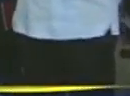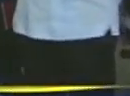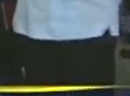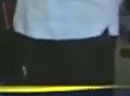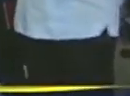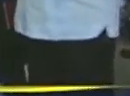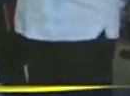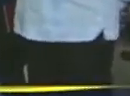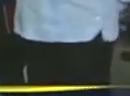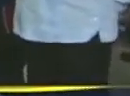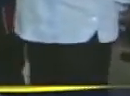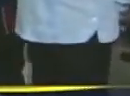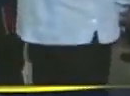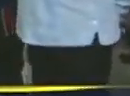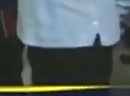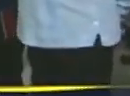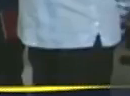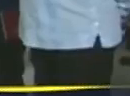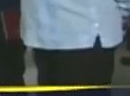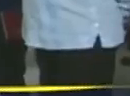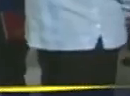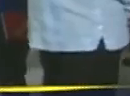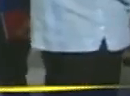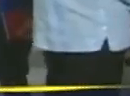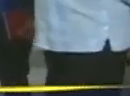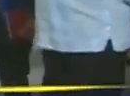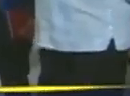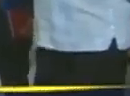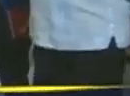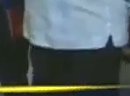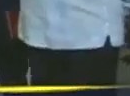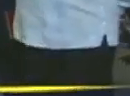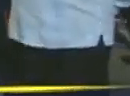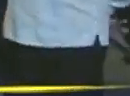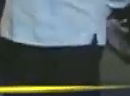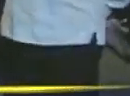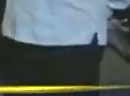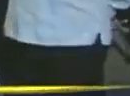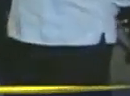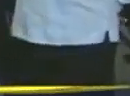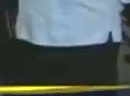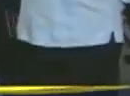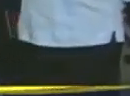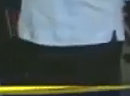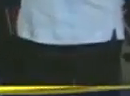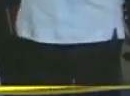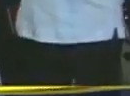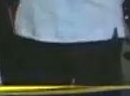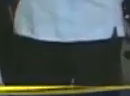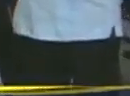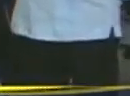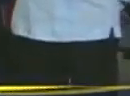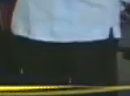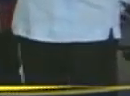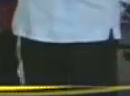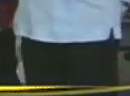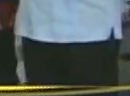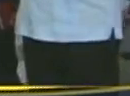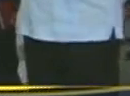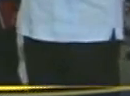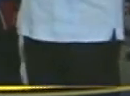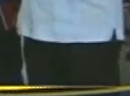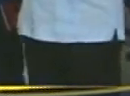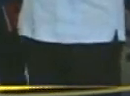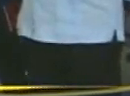Castro Soteldo. Por aquí está el general Bernal, mayor general de la patria, jefe